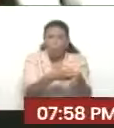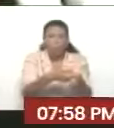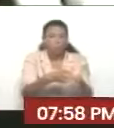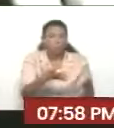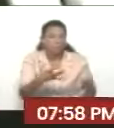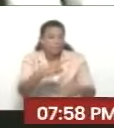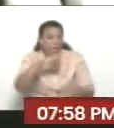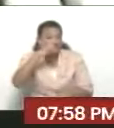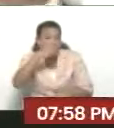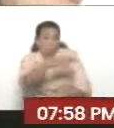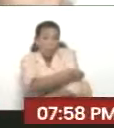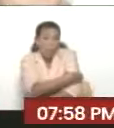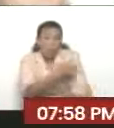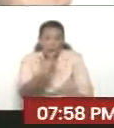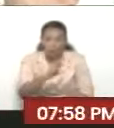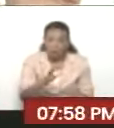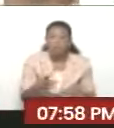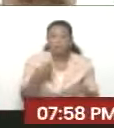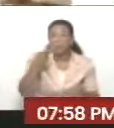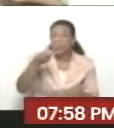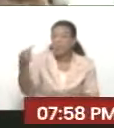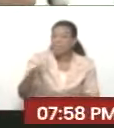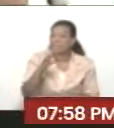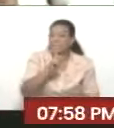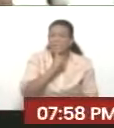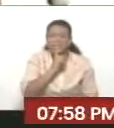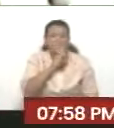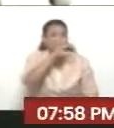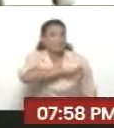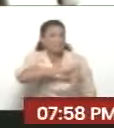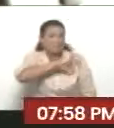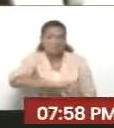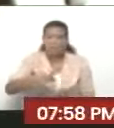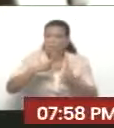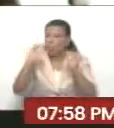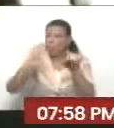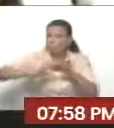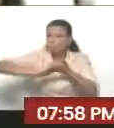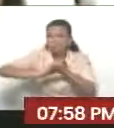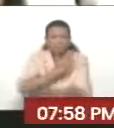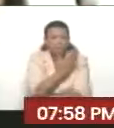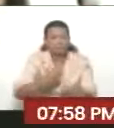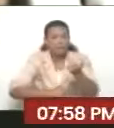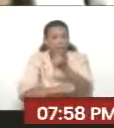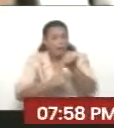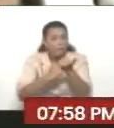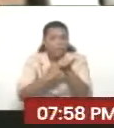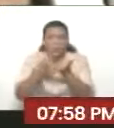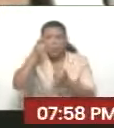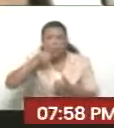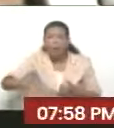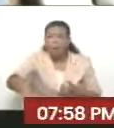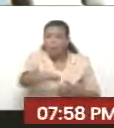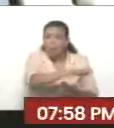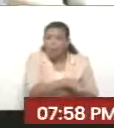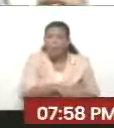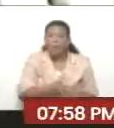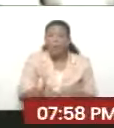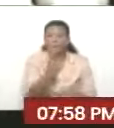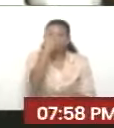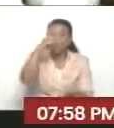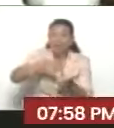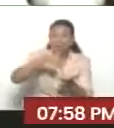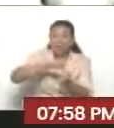en Miranda, acabaron con toda la política social y acabaron con toda la política de apoyo al poder popular. Por lo tanto, una de las